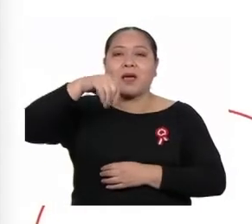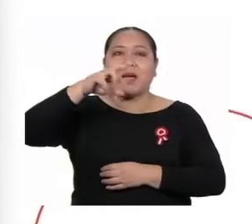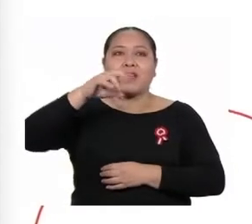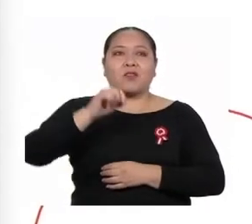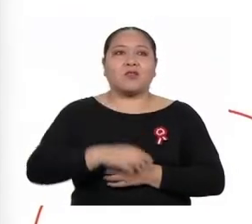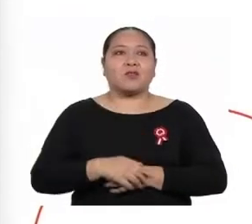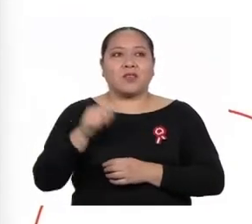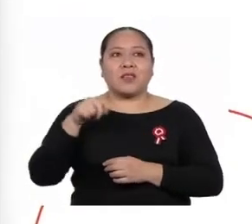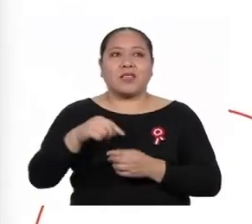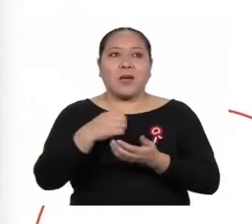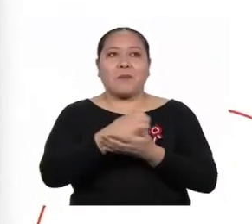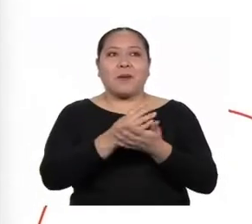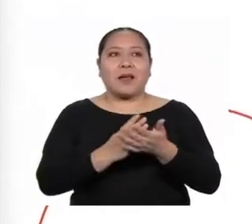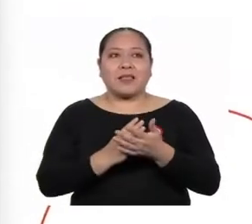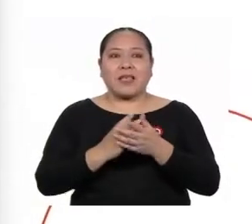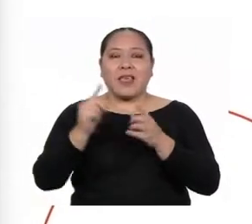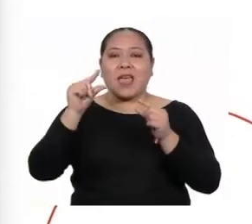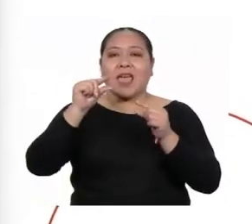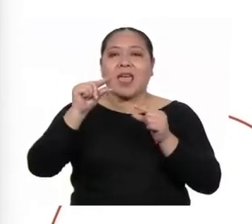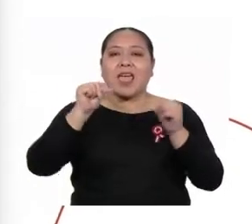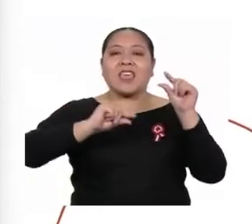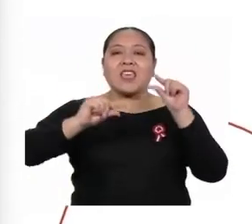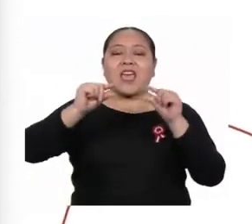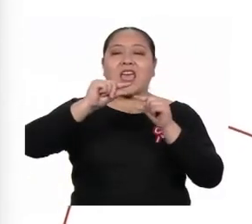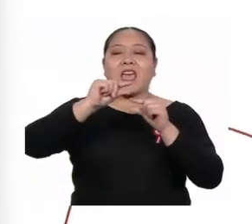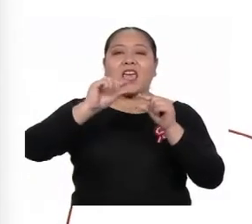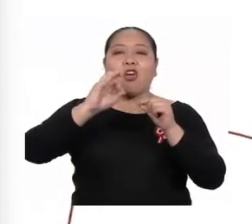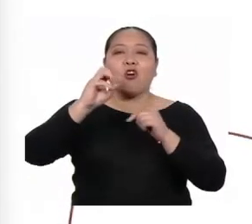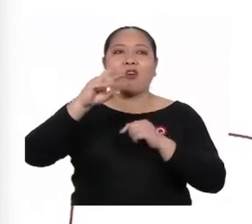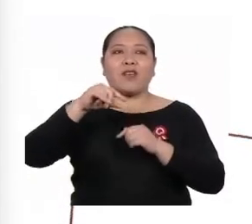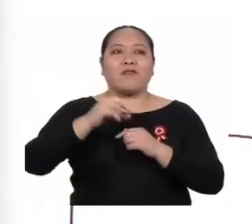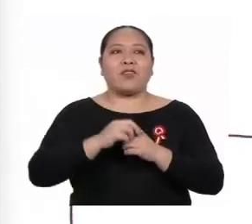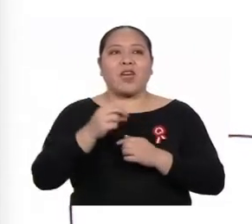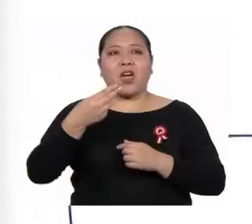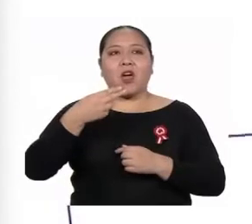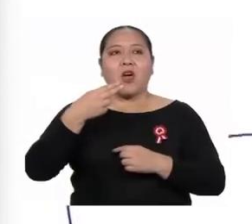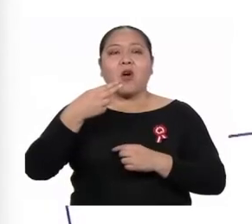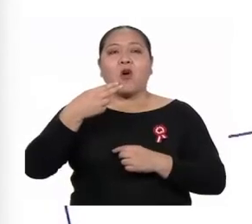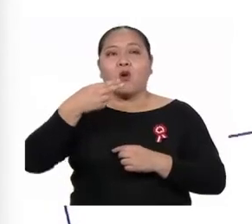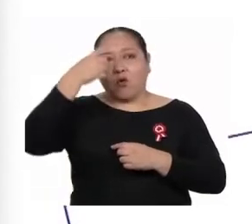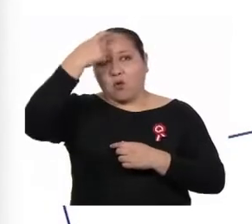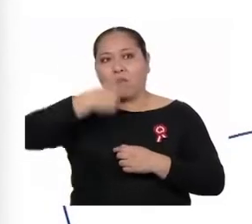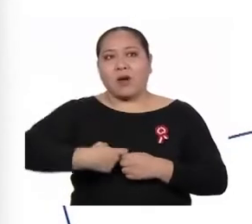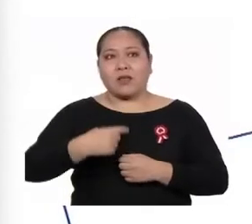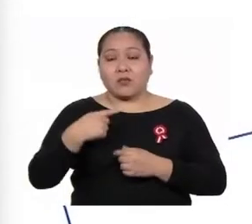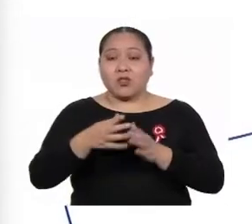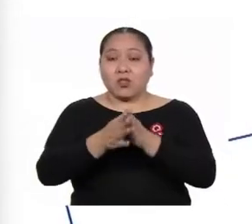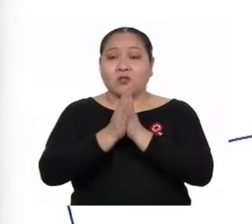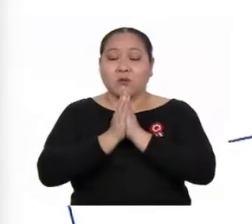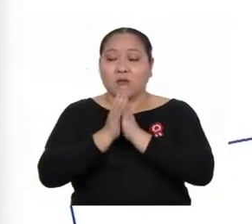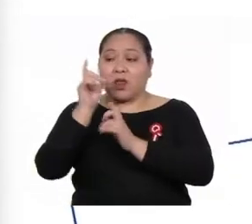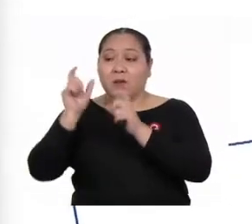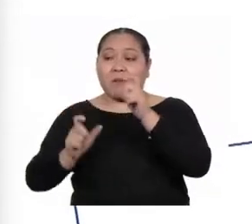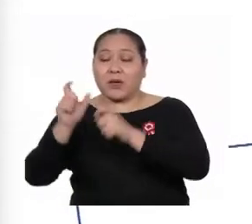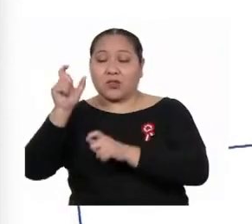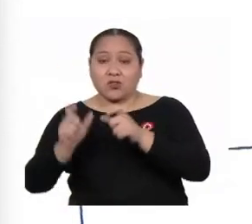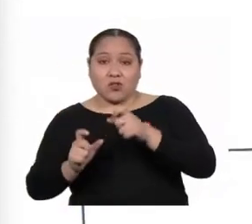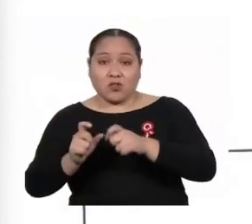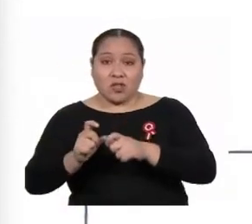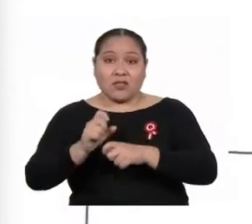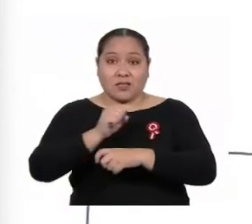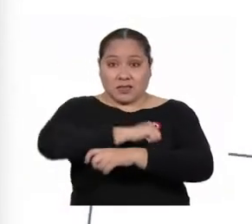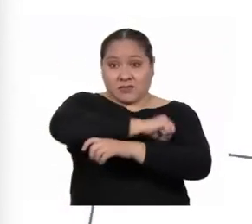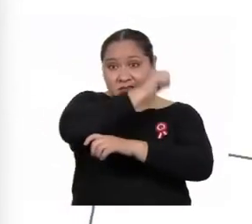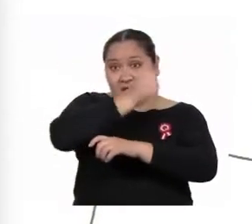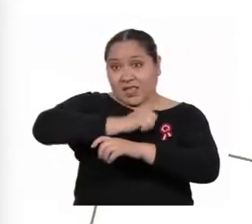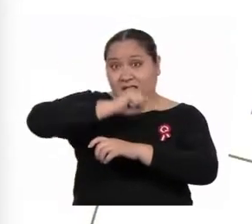la Cátedra de Geografía Humana. Se nos pidió, a quienes éramos provincianos, escribir sobre nuestros lugares de origen.